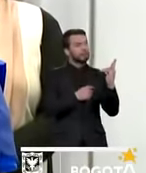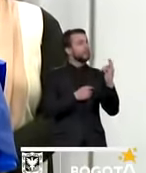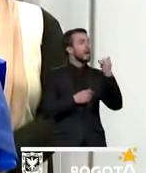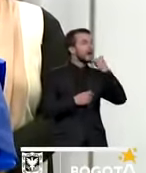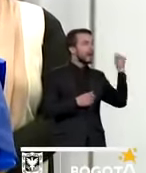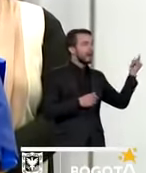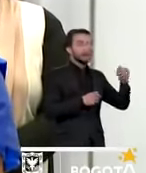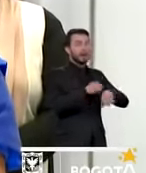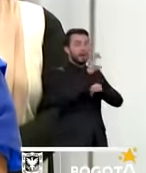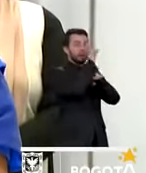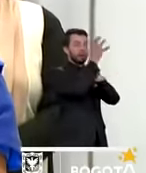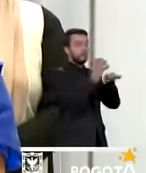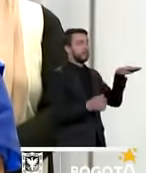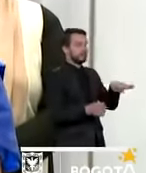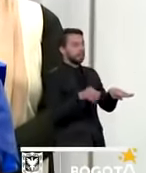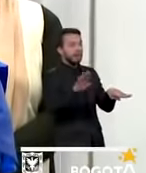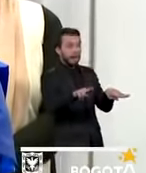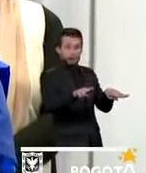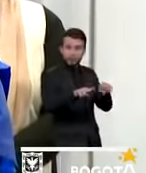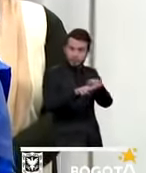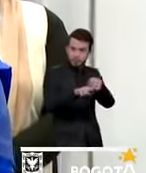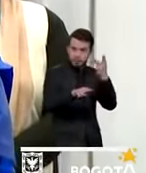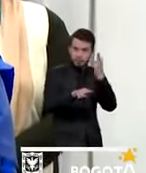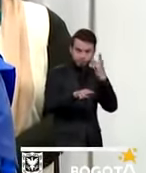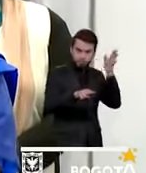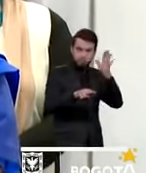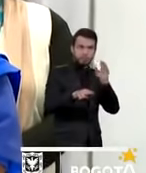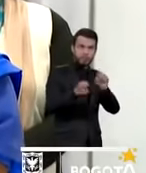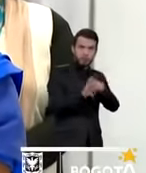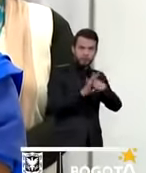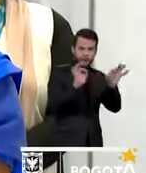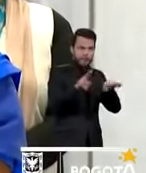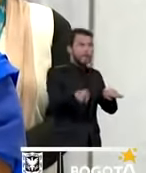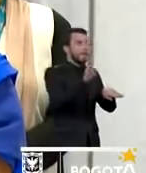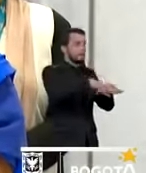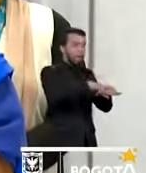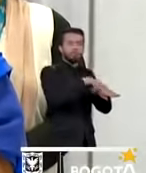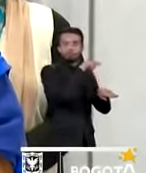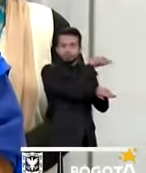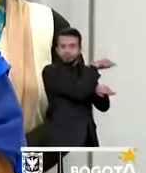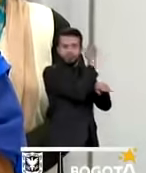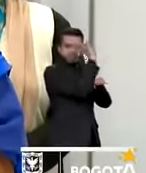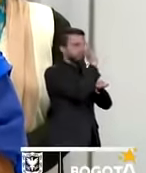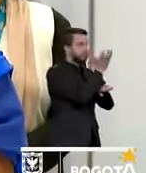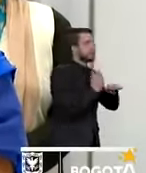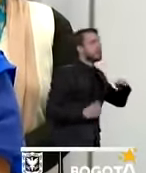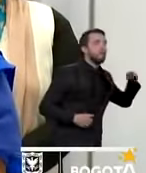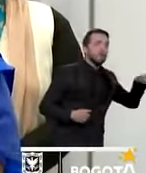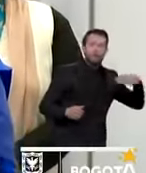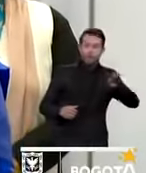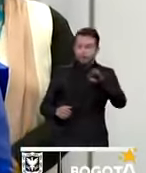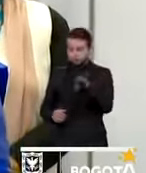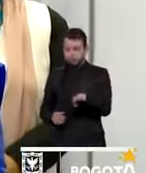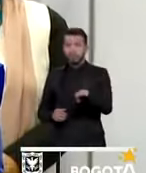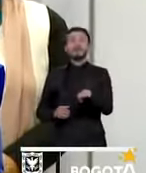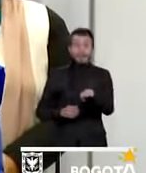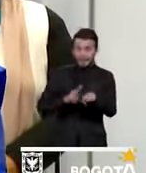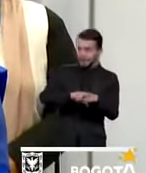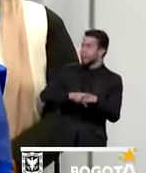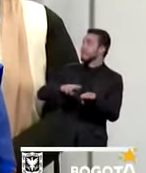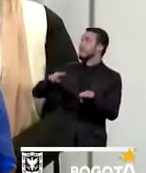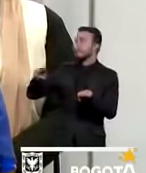Bogotá para que se trasladen de manera segura y aquí estarán recuperando su salud, haciendo el posoperatorio